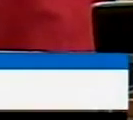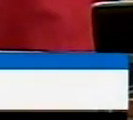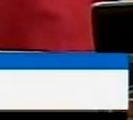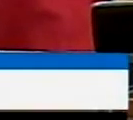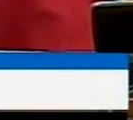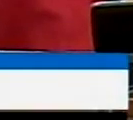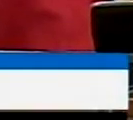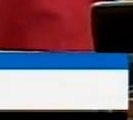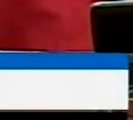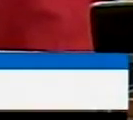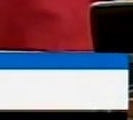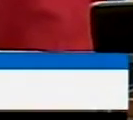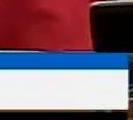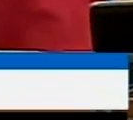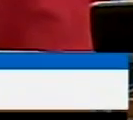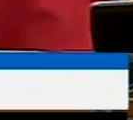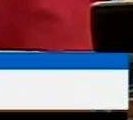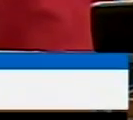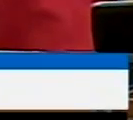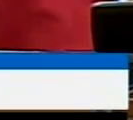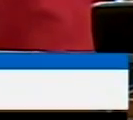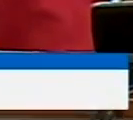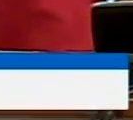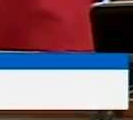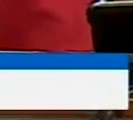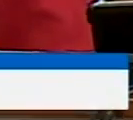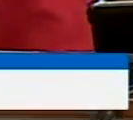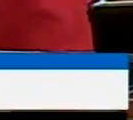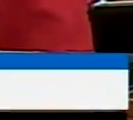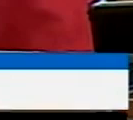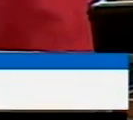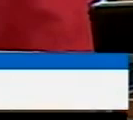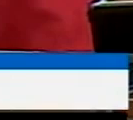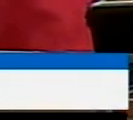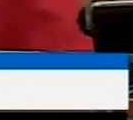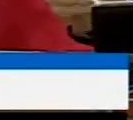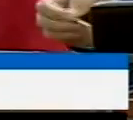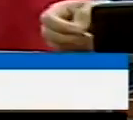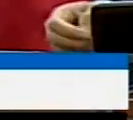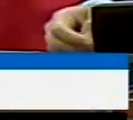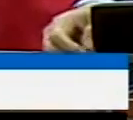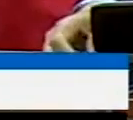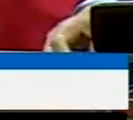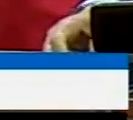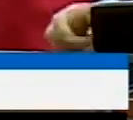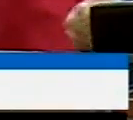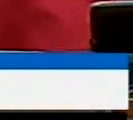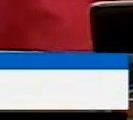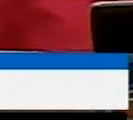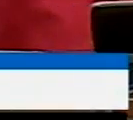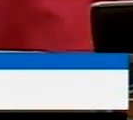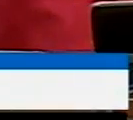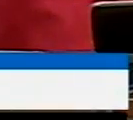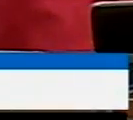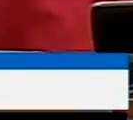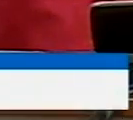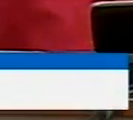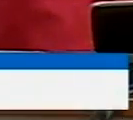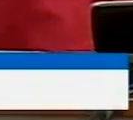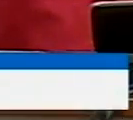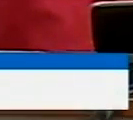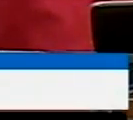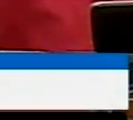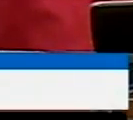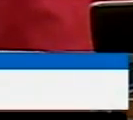desarrollando capacidades, de repente con algunas obras primero, y después ir fortaleciendo eso y tener una